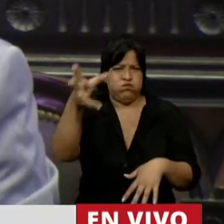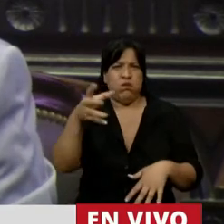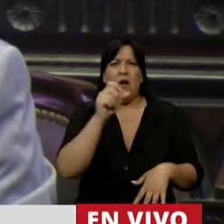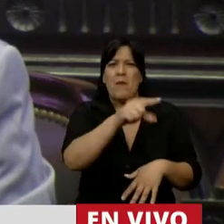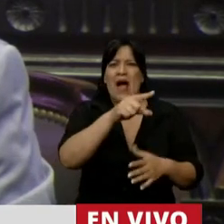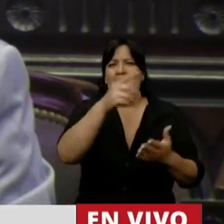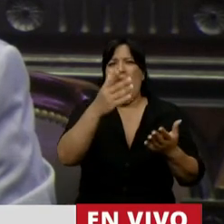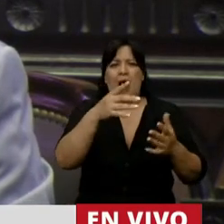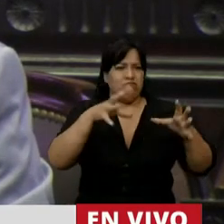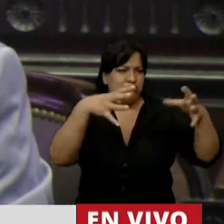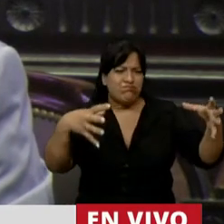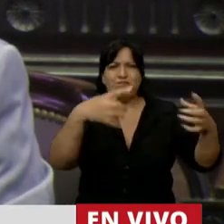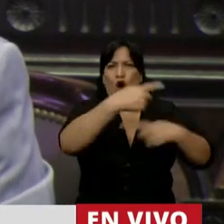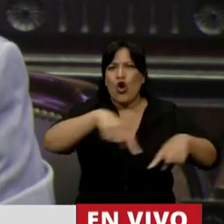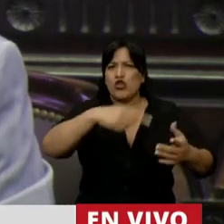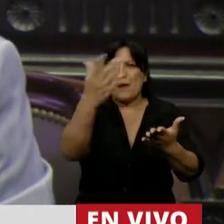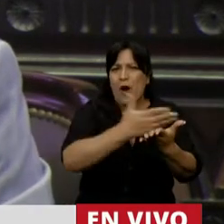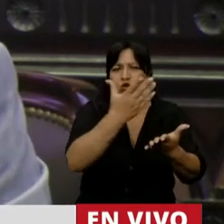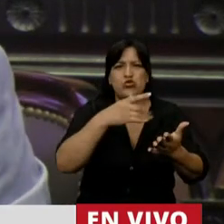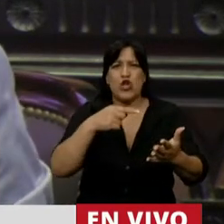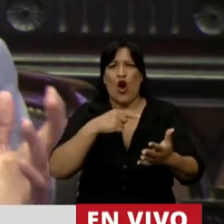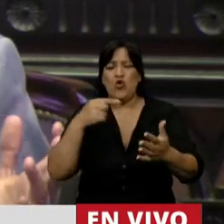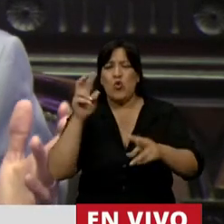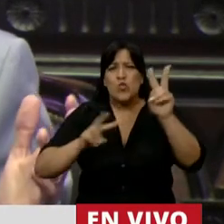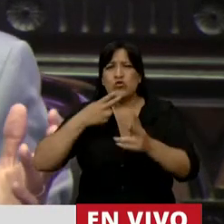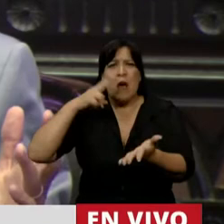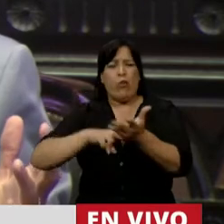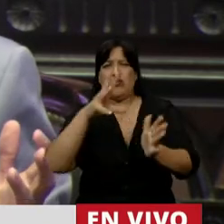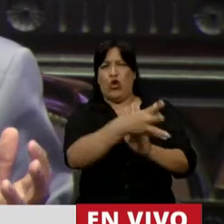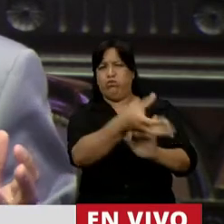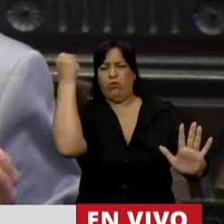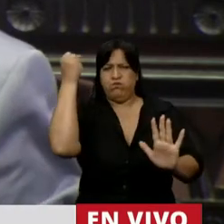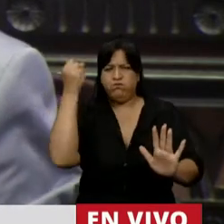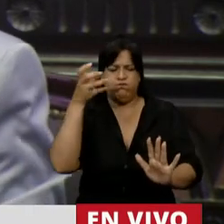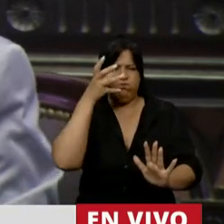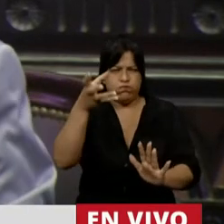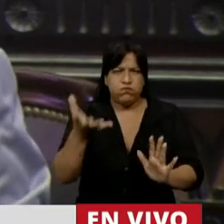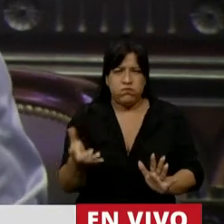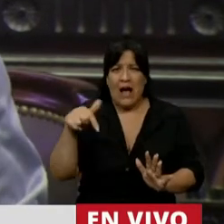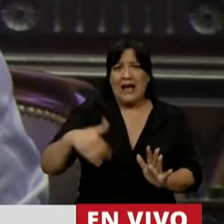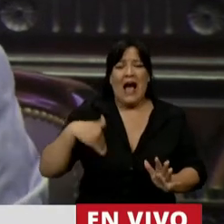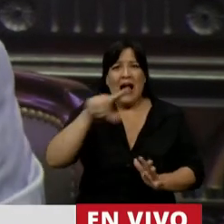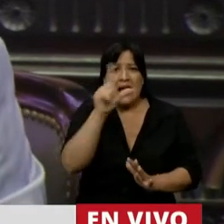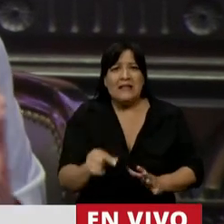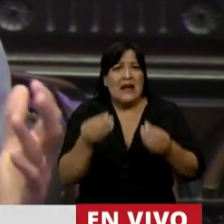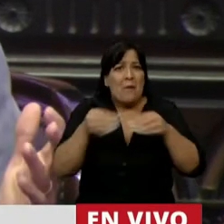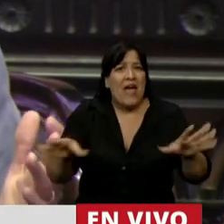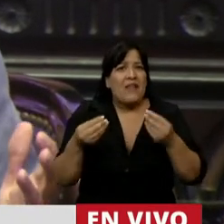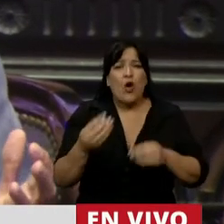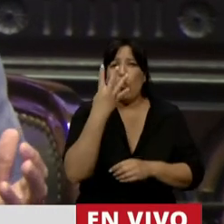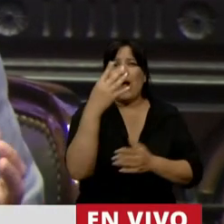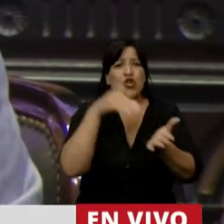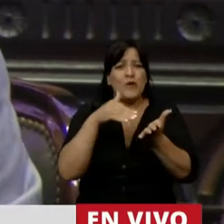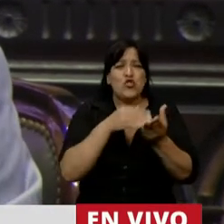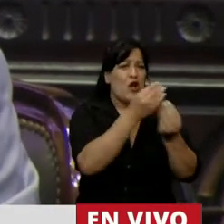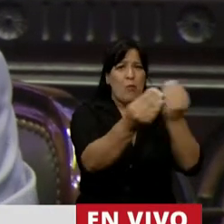aparato productivo argentino. Y más que todo en este momento que está viviendo la Argentina, donde se han perdido 4 millones de puestos